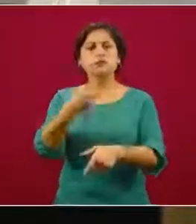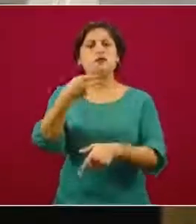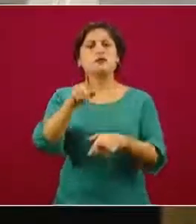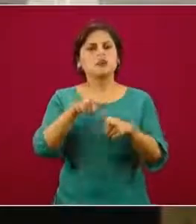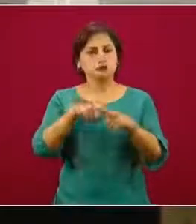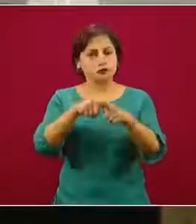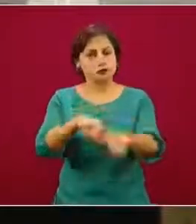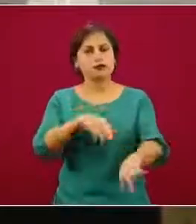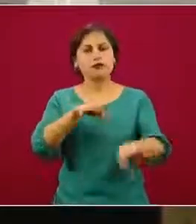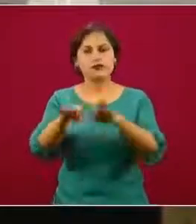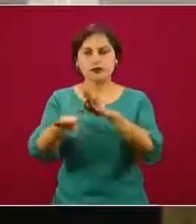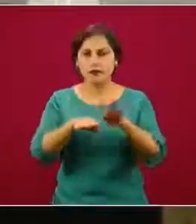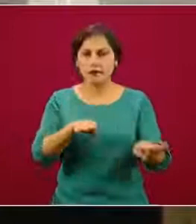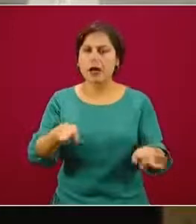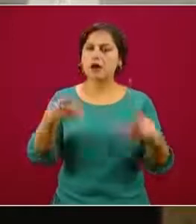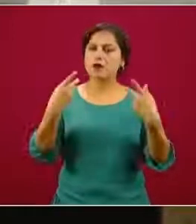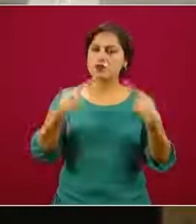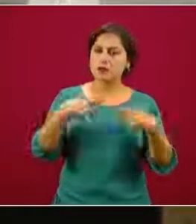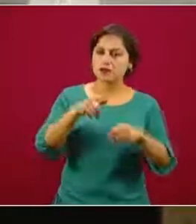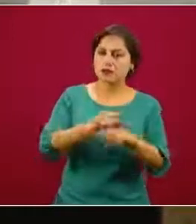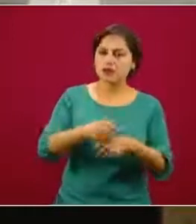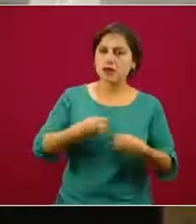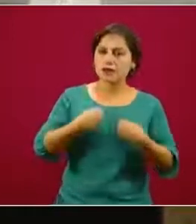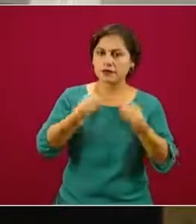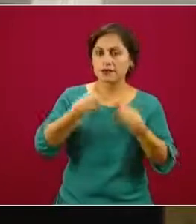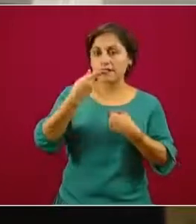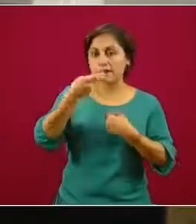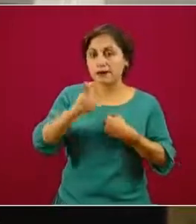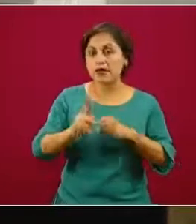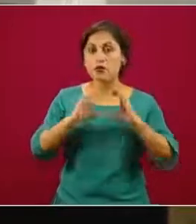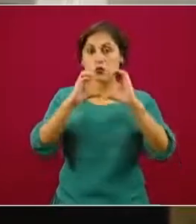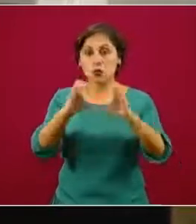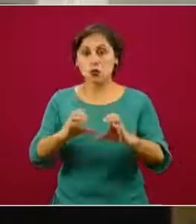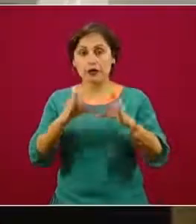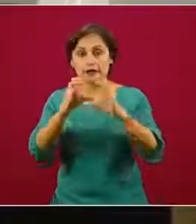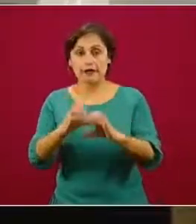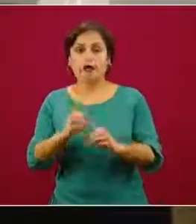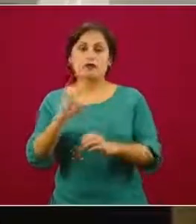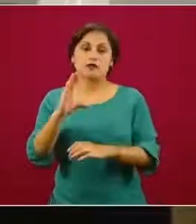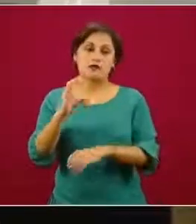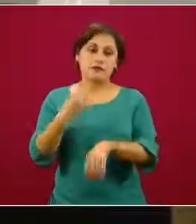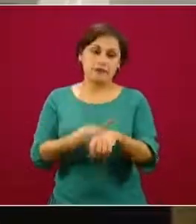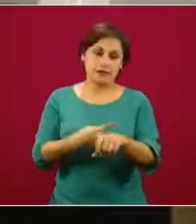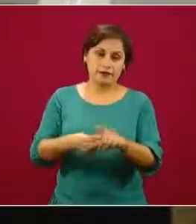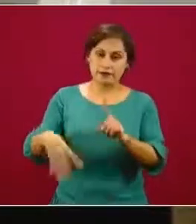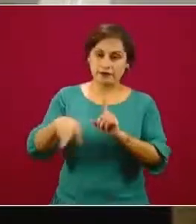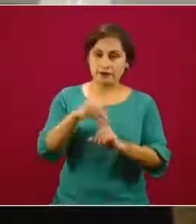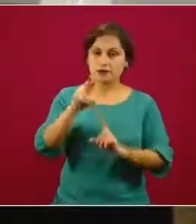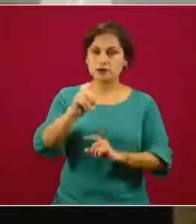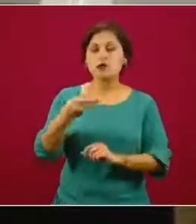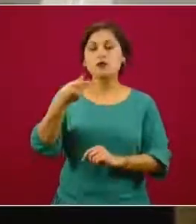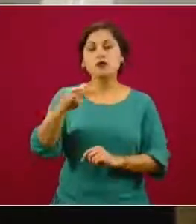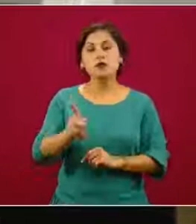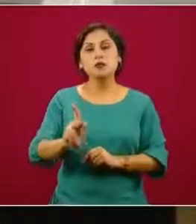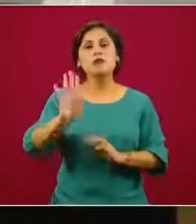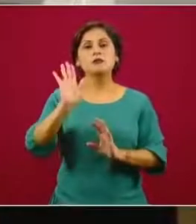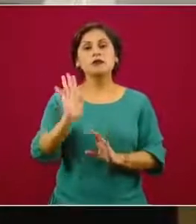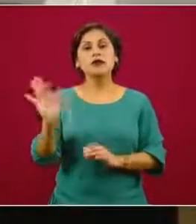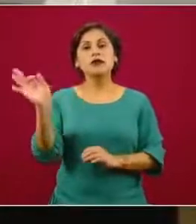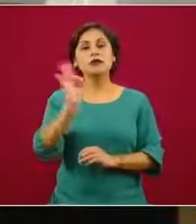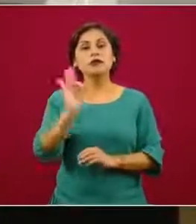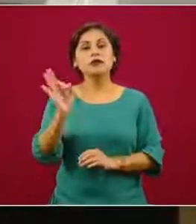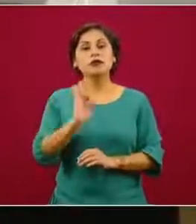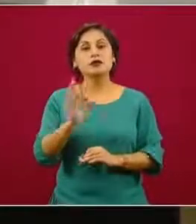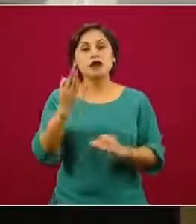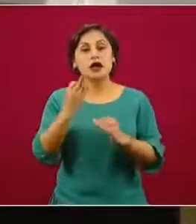con medidas pues para prevenir el factor COVID-19. Pero ¿qué pasa si a este escenario le agregamos la existencia de una